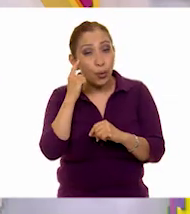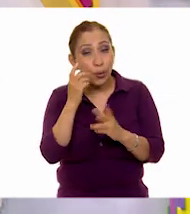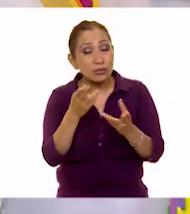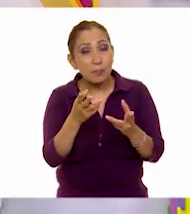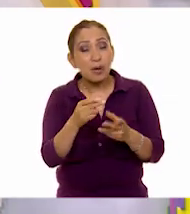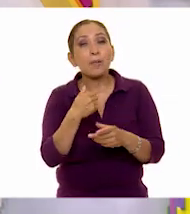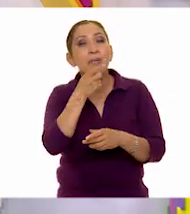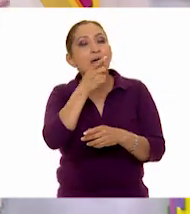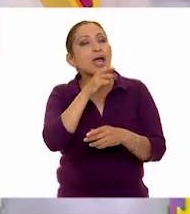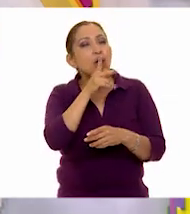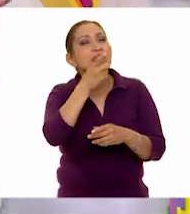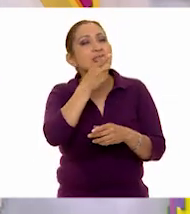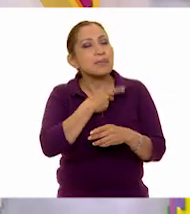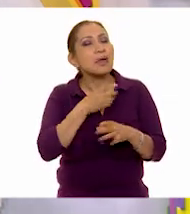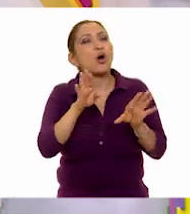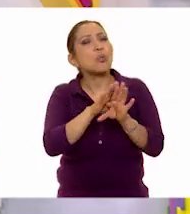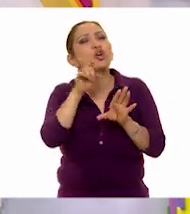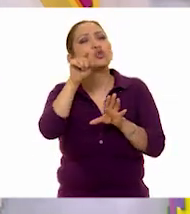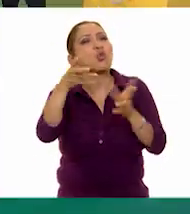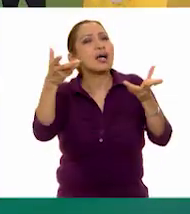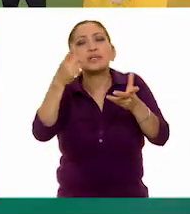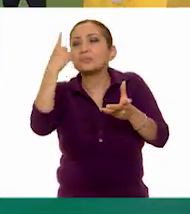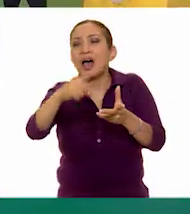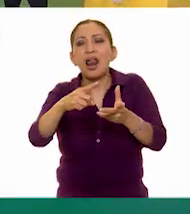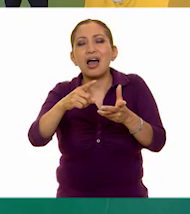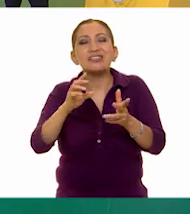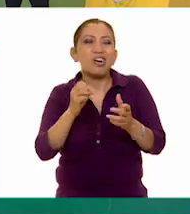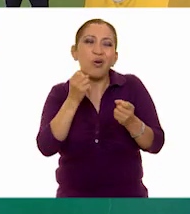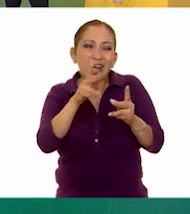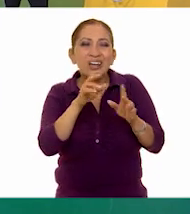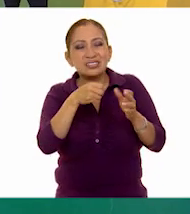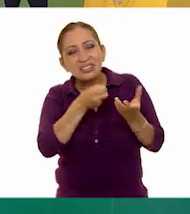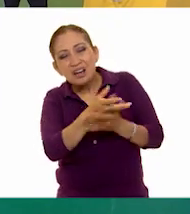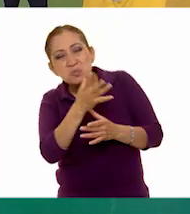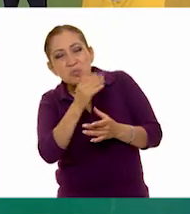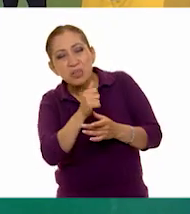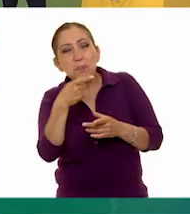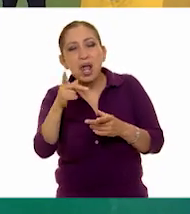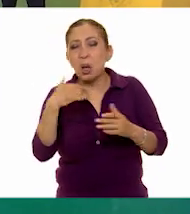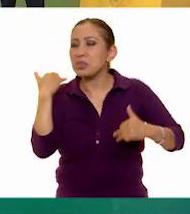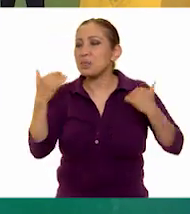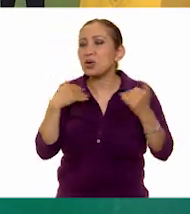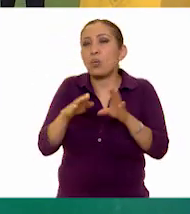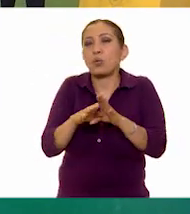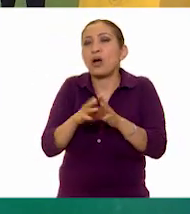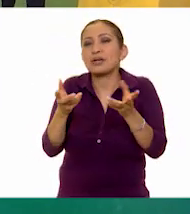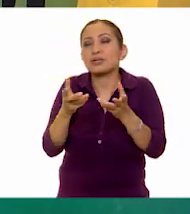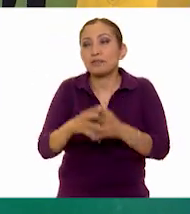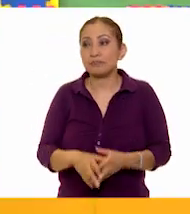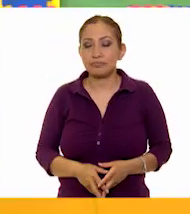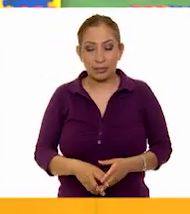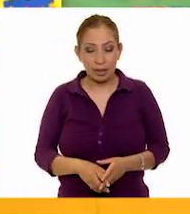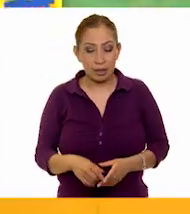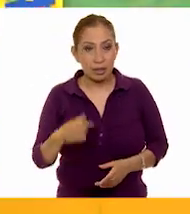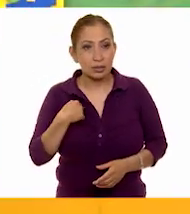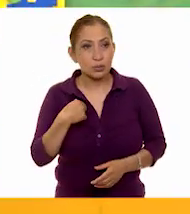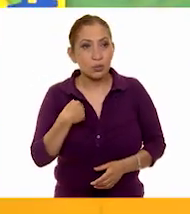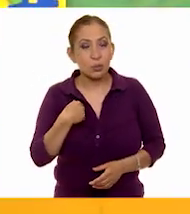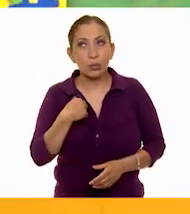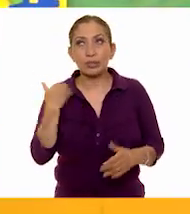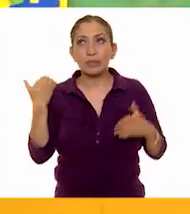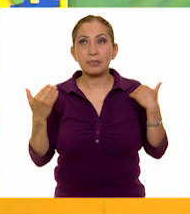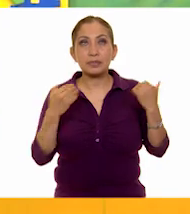cuéntanos cómo le hacías para divertirte y pasártela bien. A ver, ¿cómo le hacía yo para